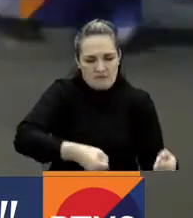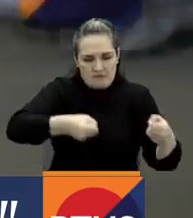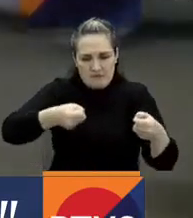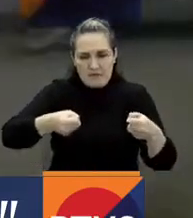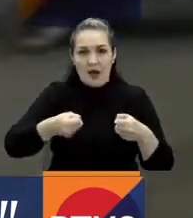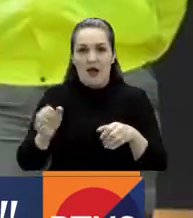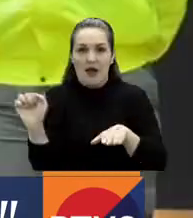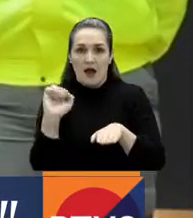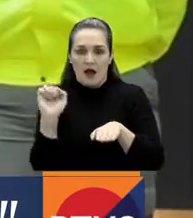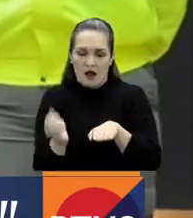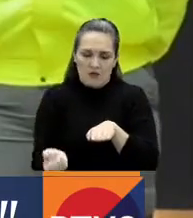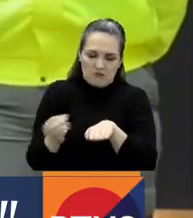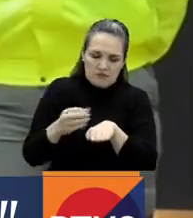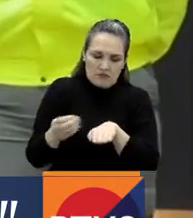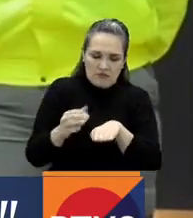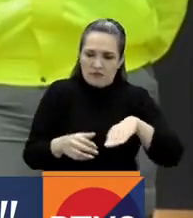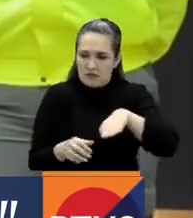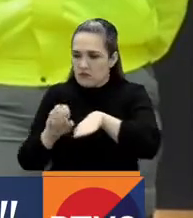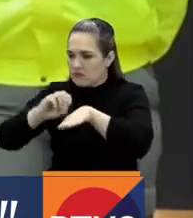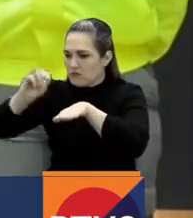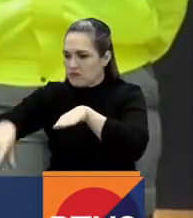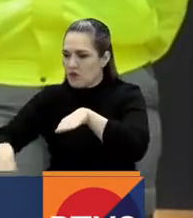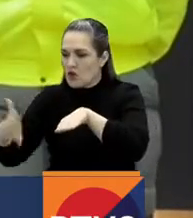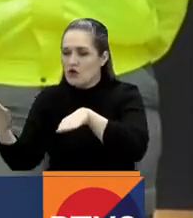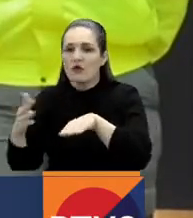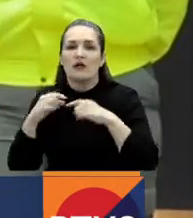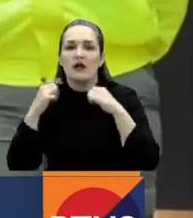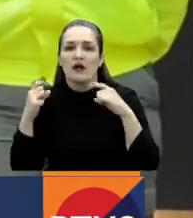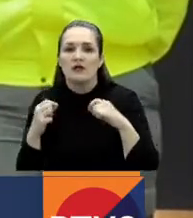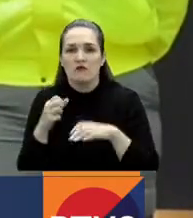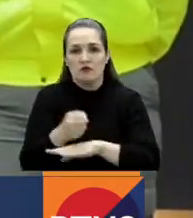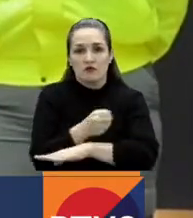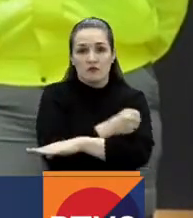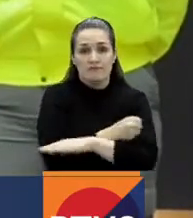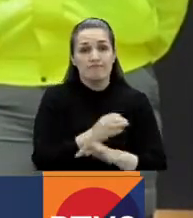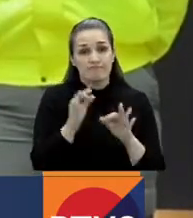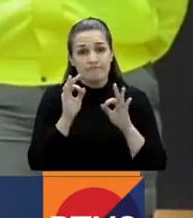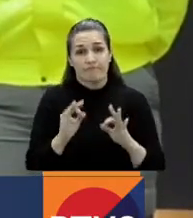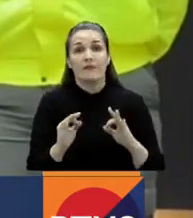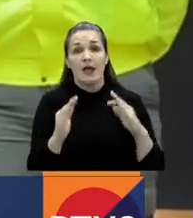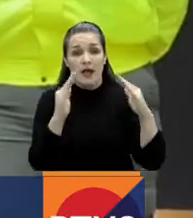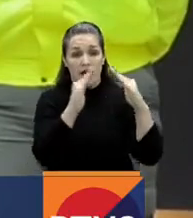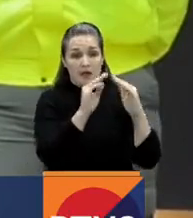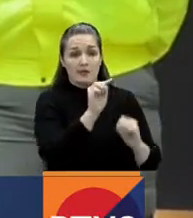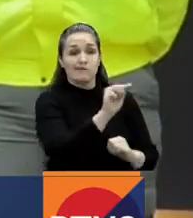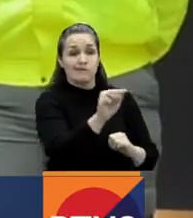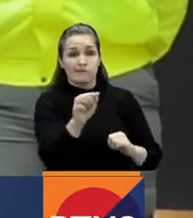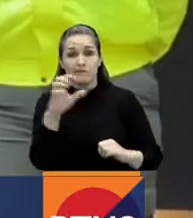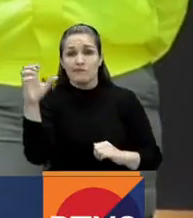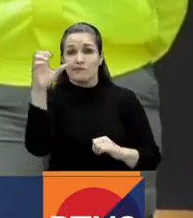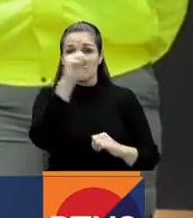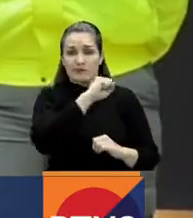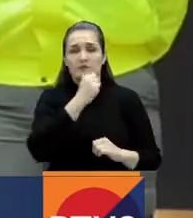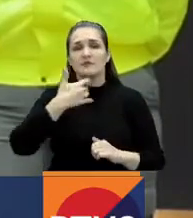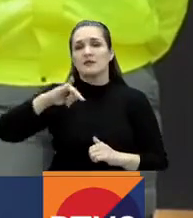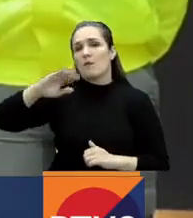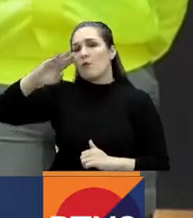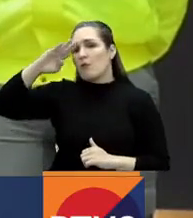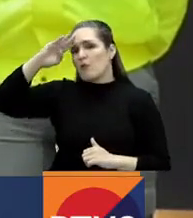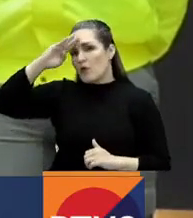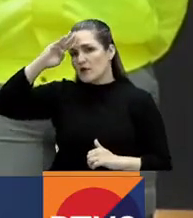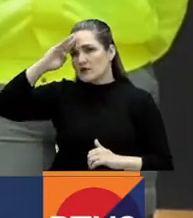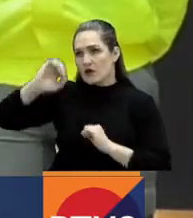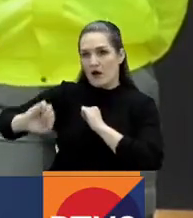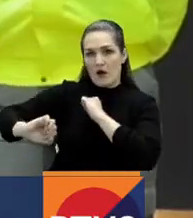en engativá y suba en cuanto a las clases de pique efectivamente la policía Metropolitana de Bogotá con apoyo a la fiscalía general de la nación